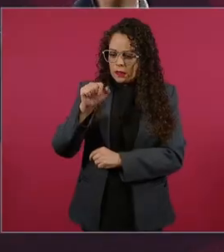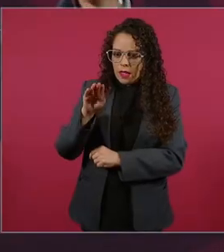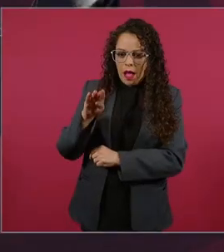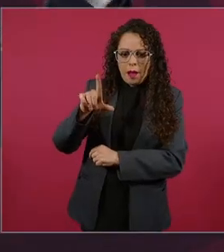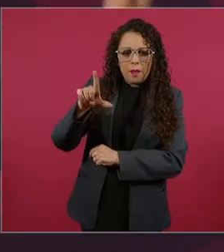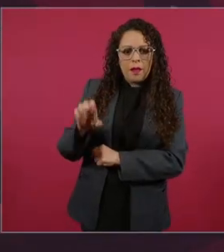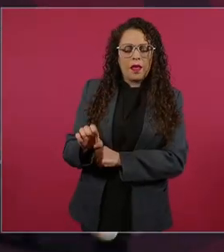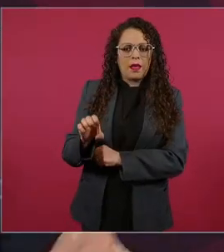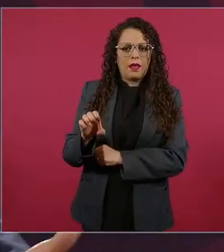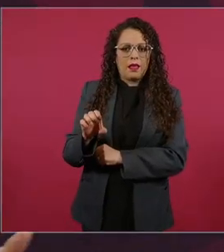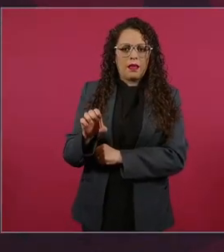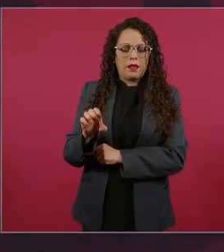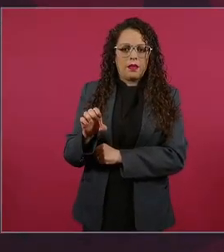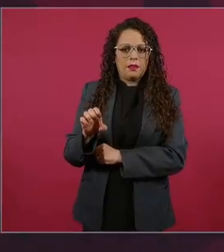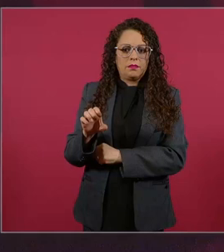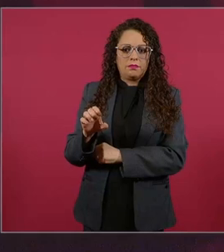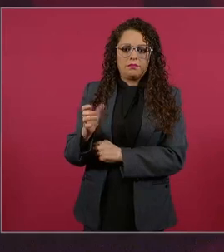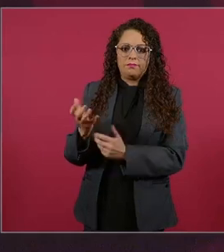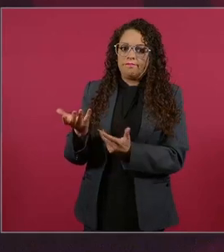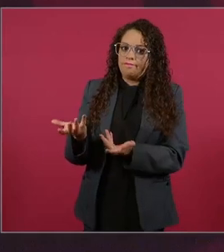con gobiernos